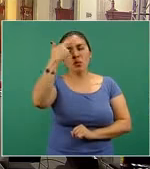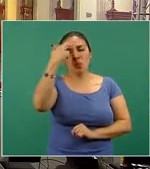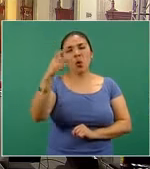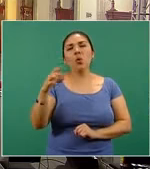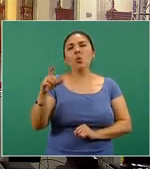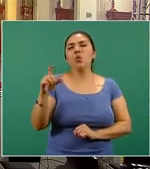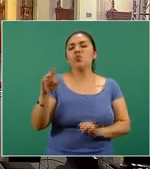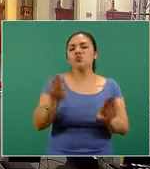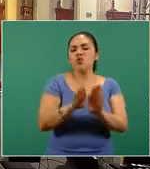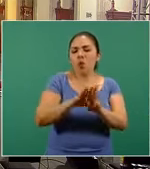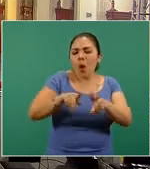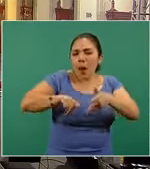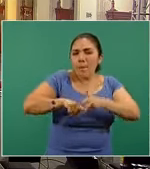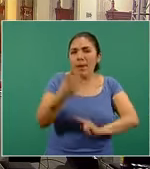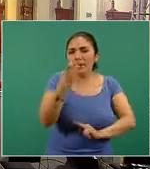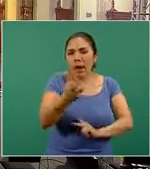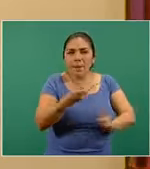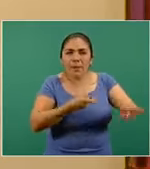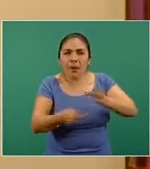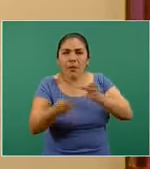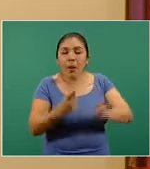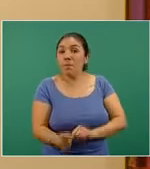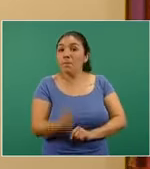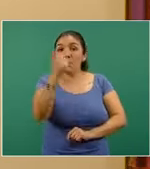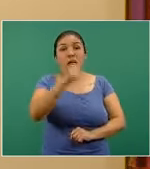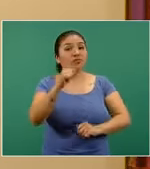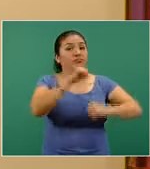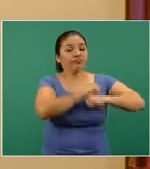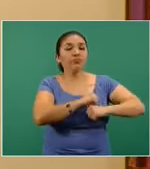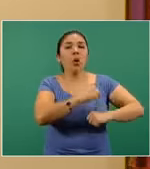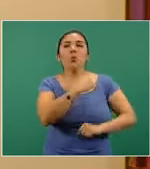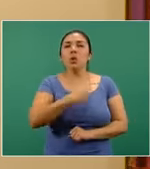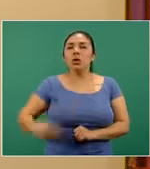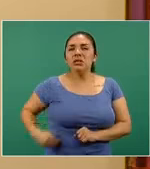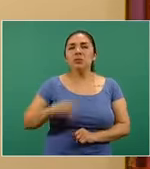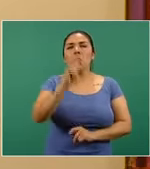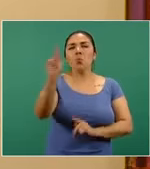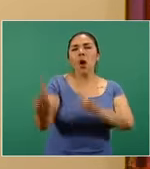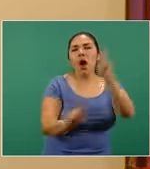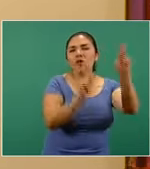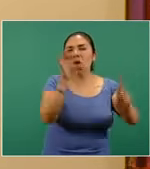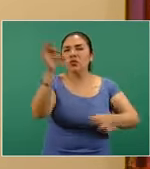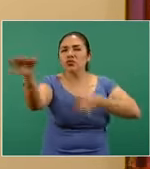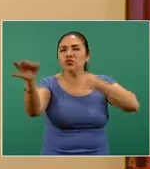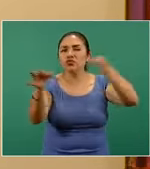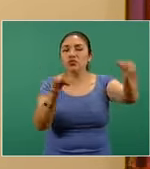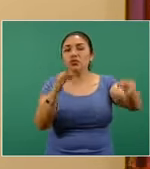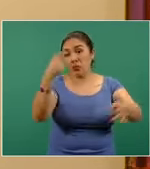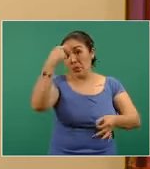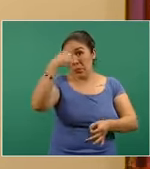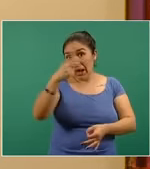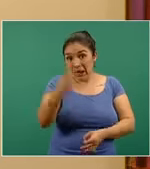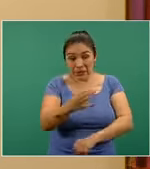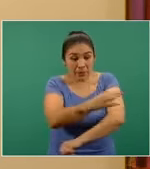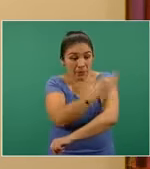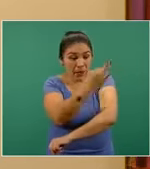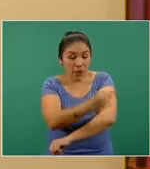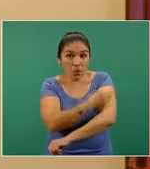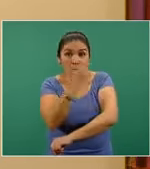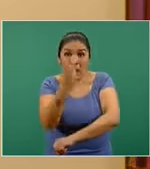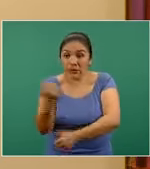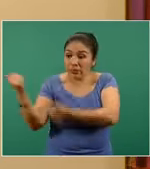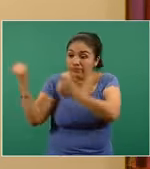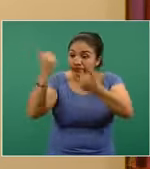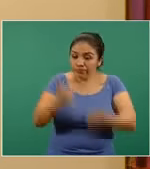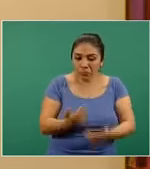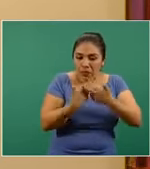inició esta estrategia en los municipios primero rurales, en función de que la vacuna con la que se contaba o llegó en ese